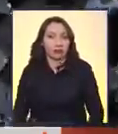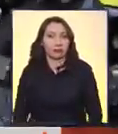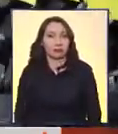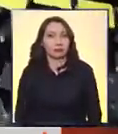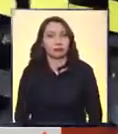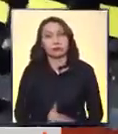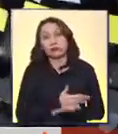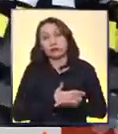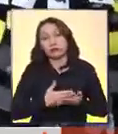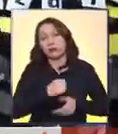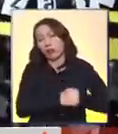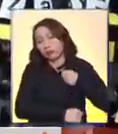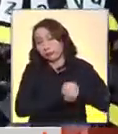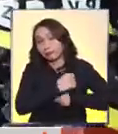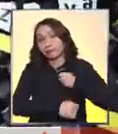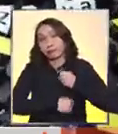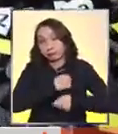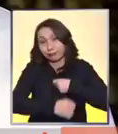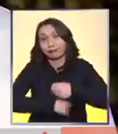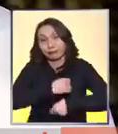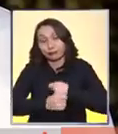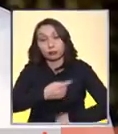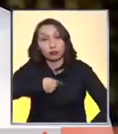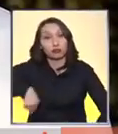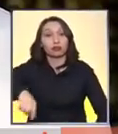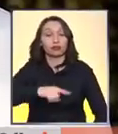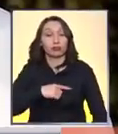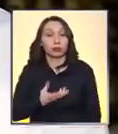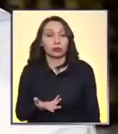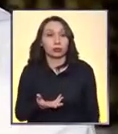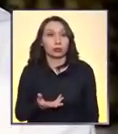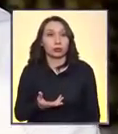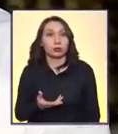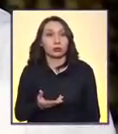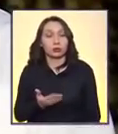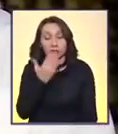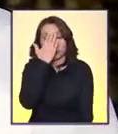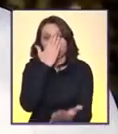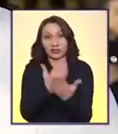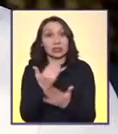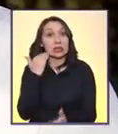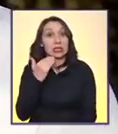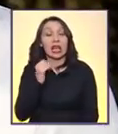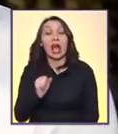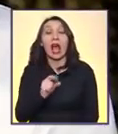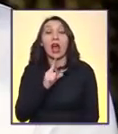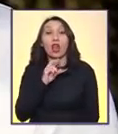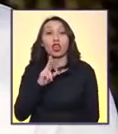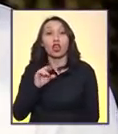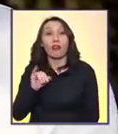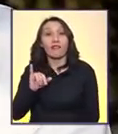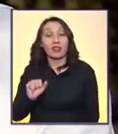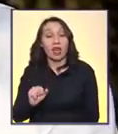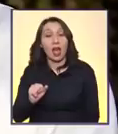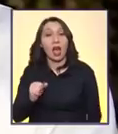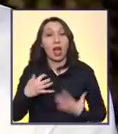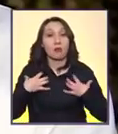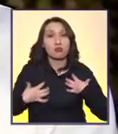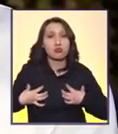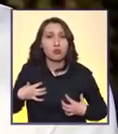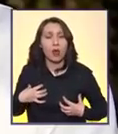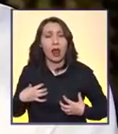Durante décadas, para nosotros, el enfrentarnos a niños con atrofia muscular espinal se limitaba a hacer el